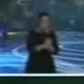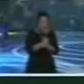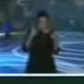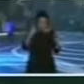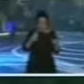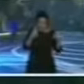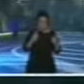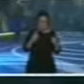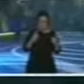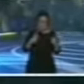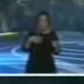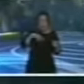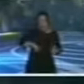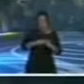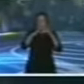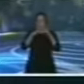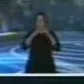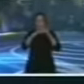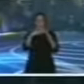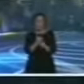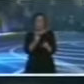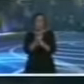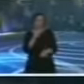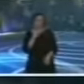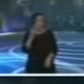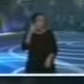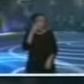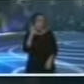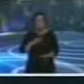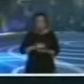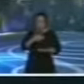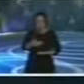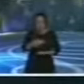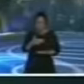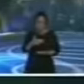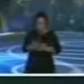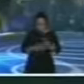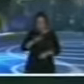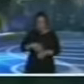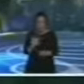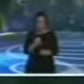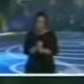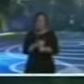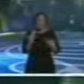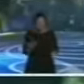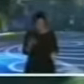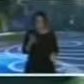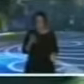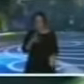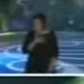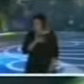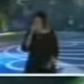casa, podemos trabajar con un móvil o un ordenador. Y eso es lo que vamos a tratar de explicarles en nuestro primer